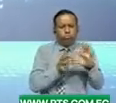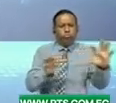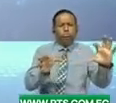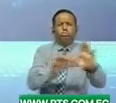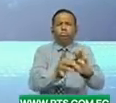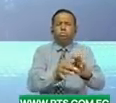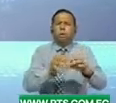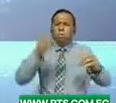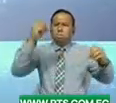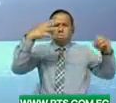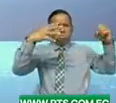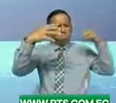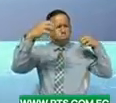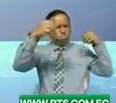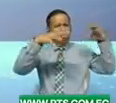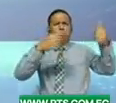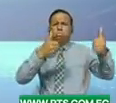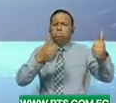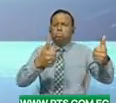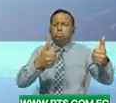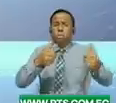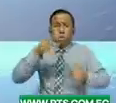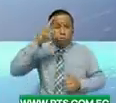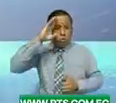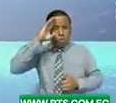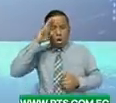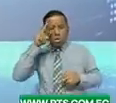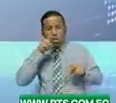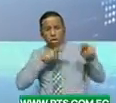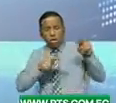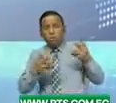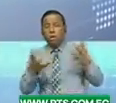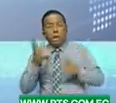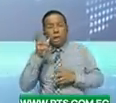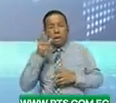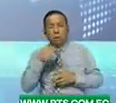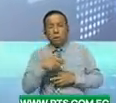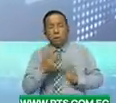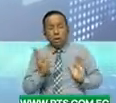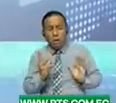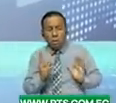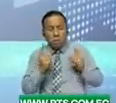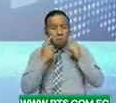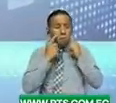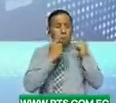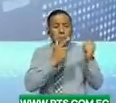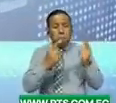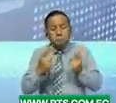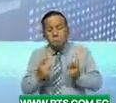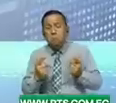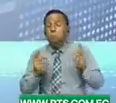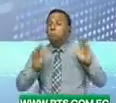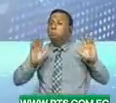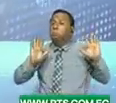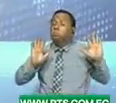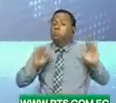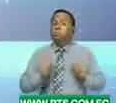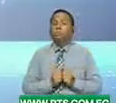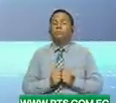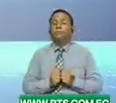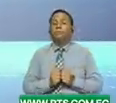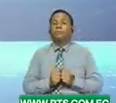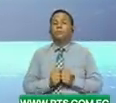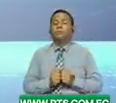respectiva iluminación, o desconocemos si hay guardias de seguridad que estén brindando el respectivo orden en este